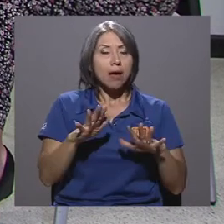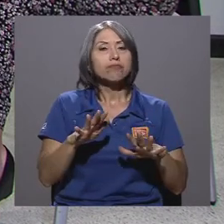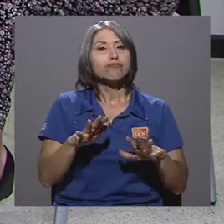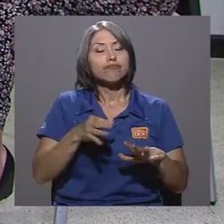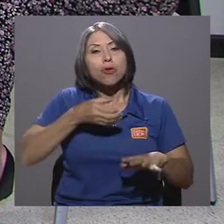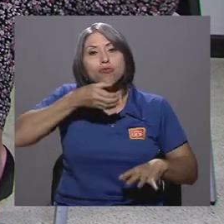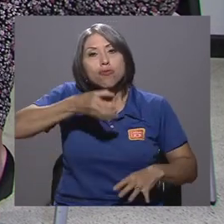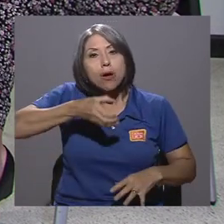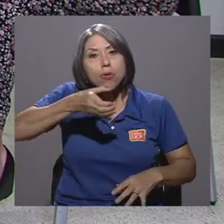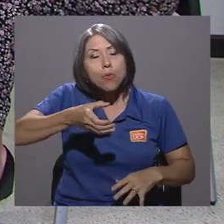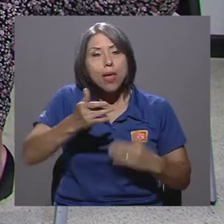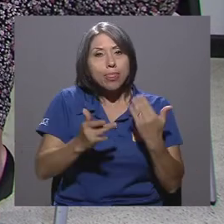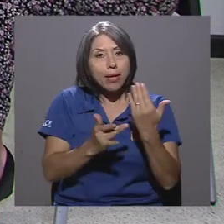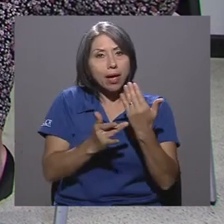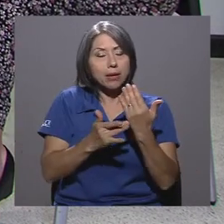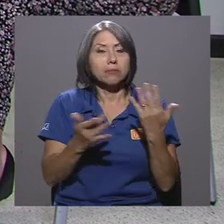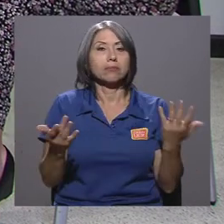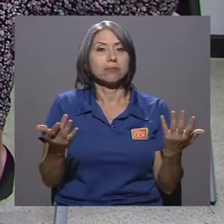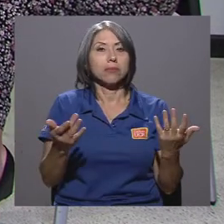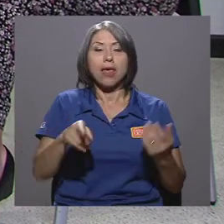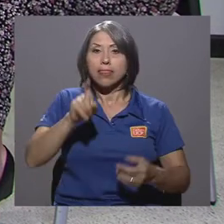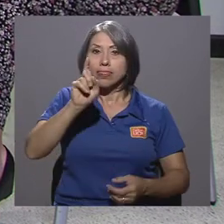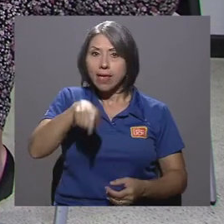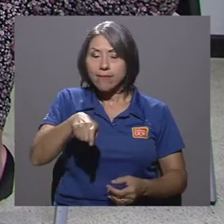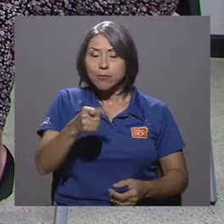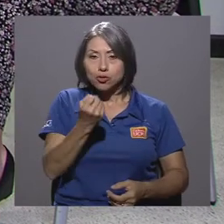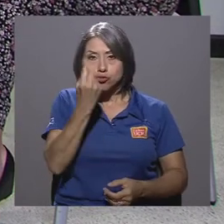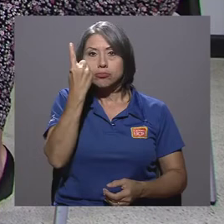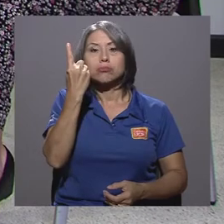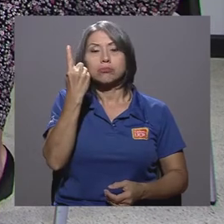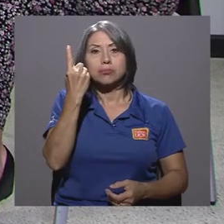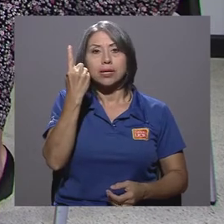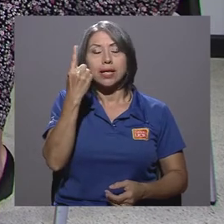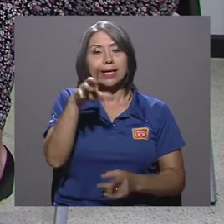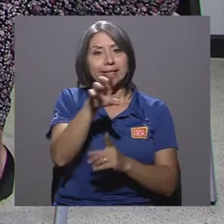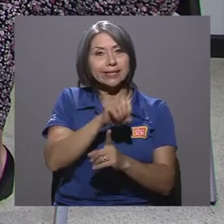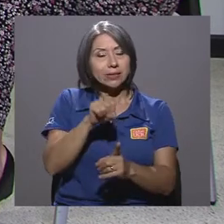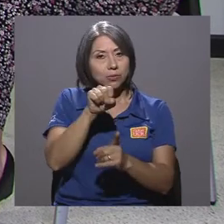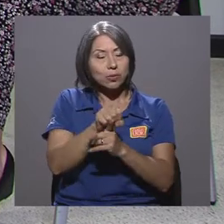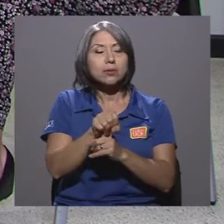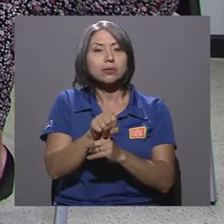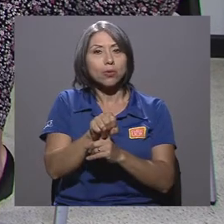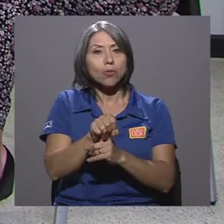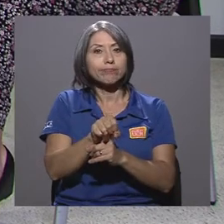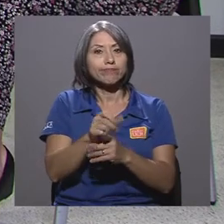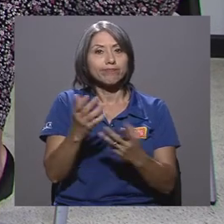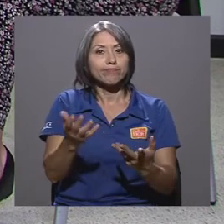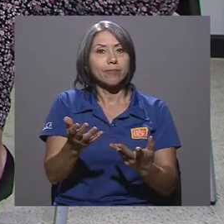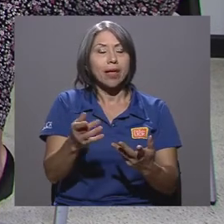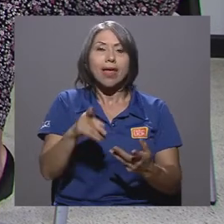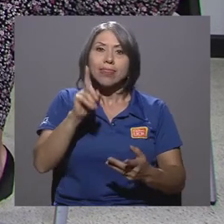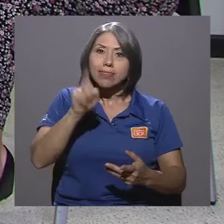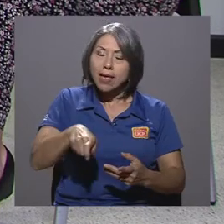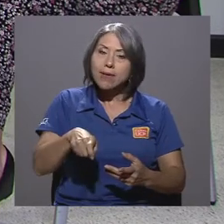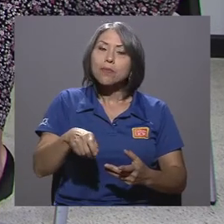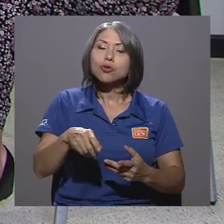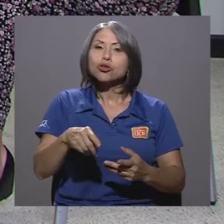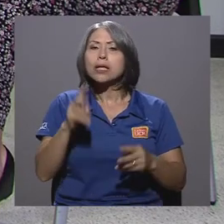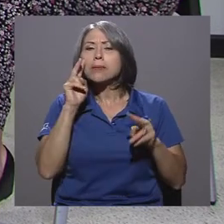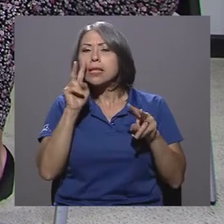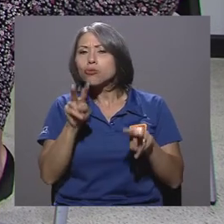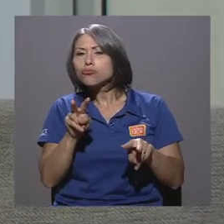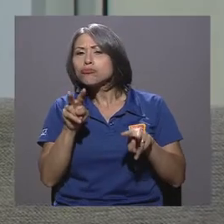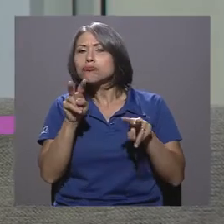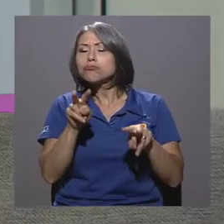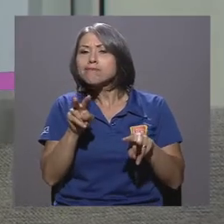recomendación técnica. Debemos tener claridad de que la situación, tenemos que ir llevándole el pulso, hay que irla